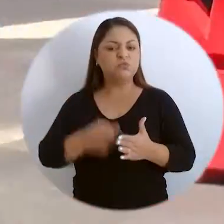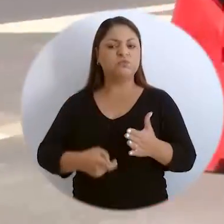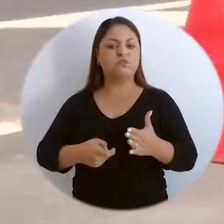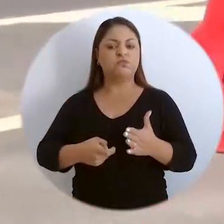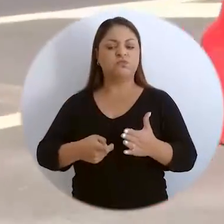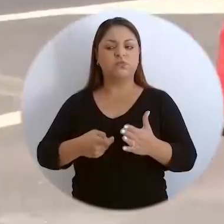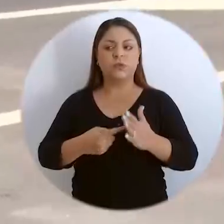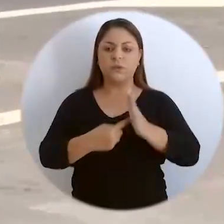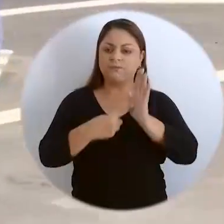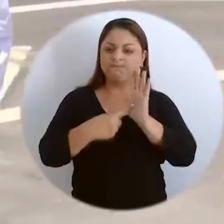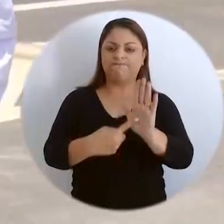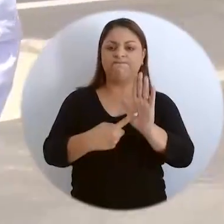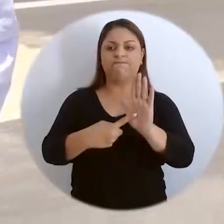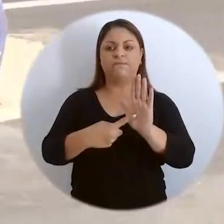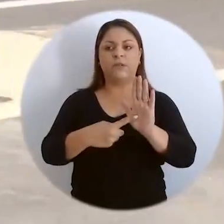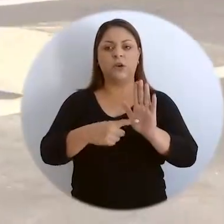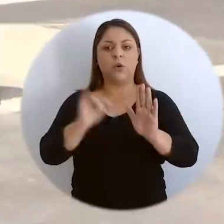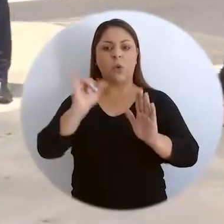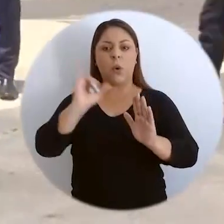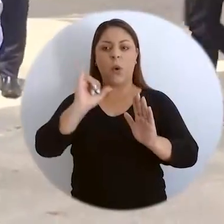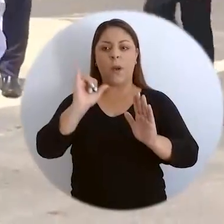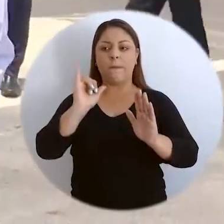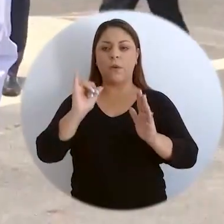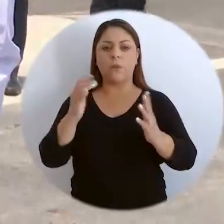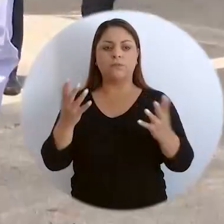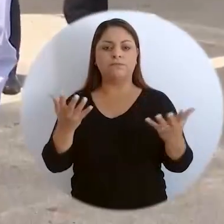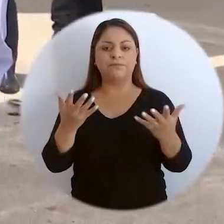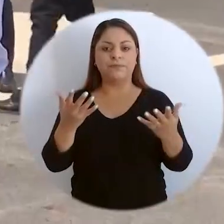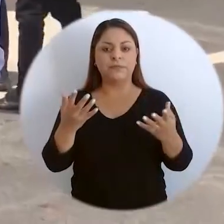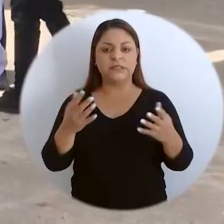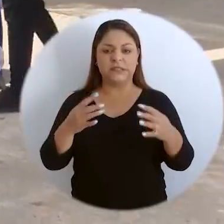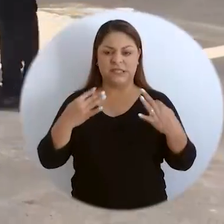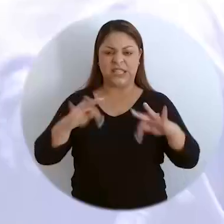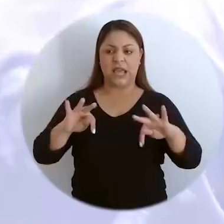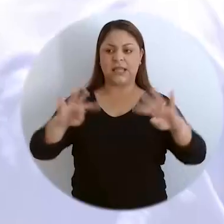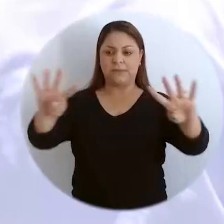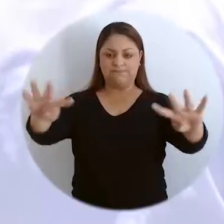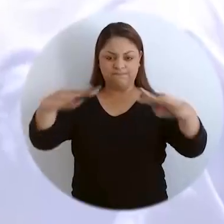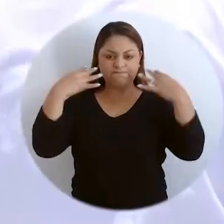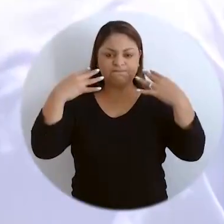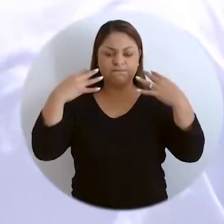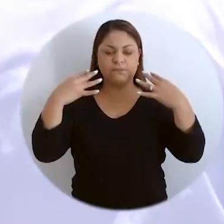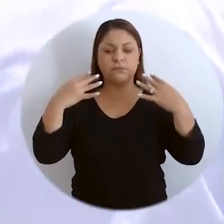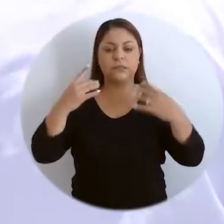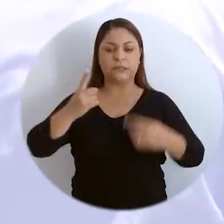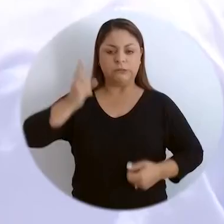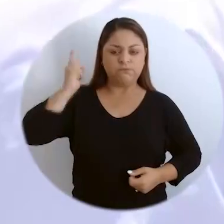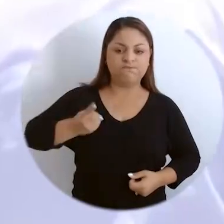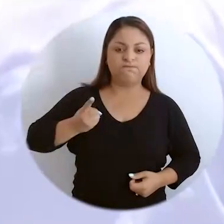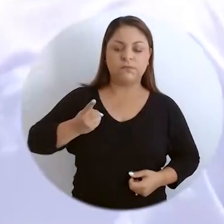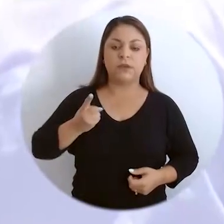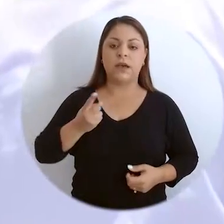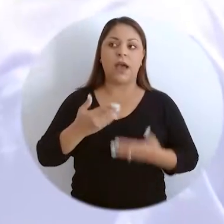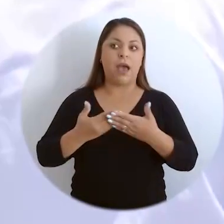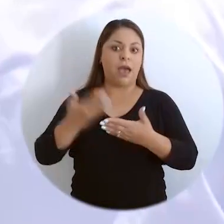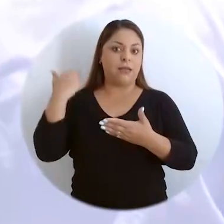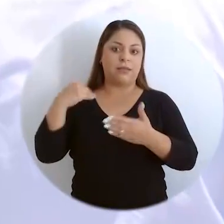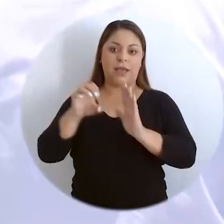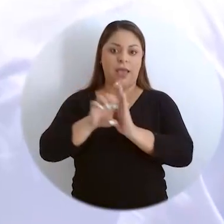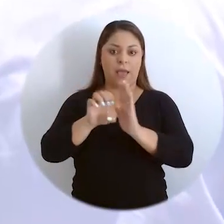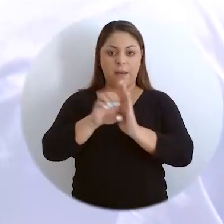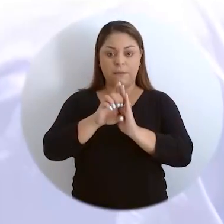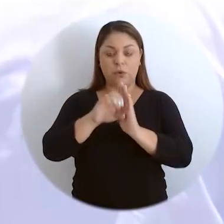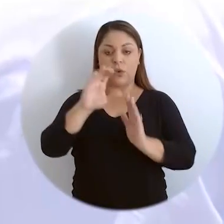nos gustará, a otros no les gustará, pero creo que el estilo de gobierno del presidente, de